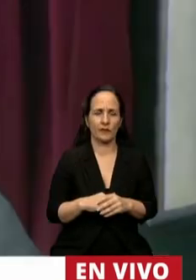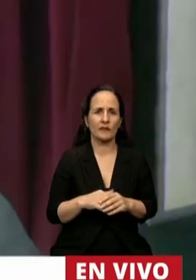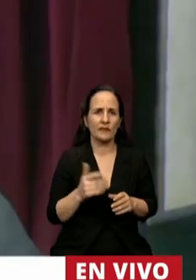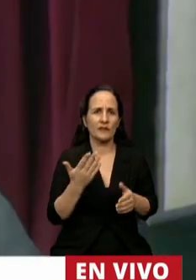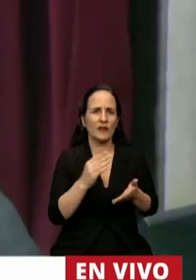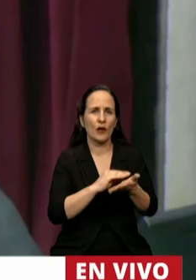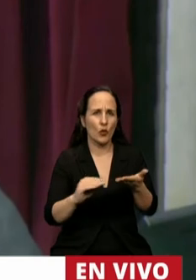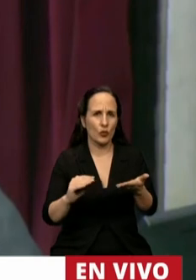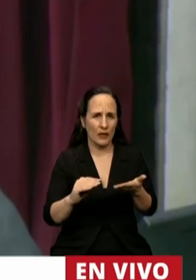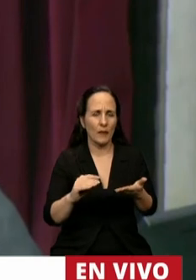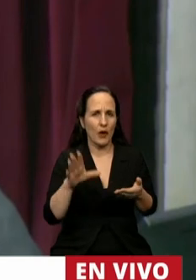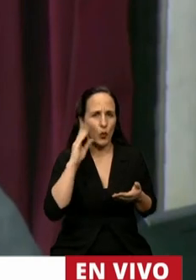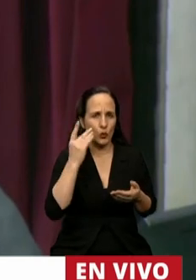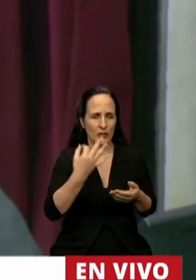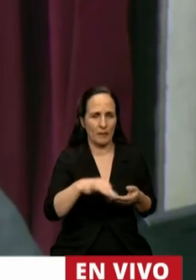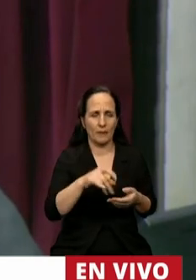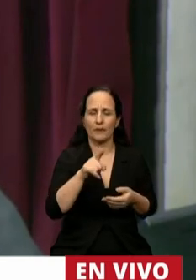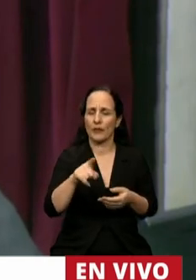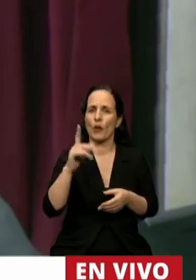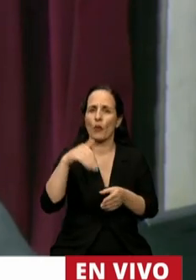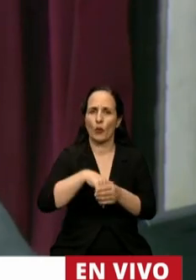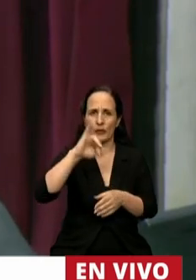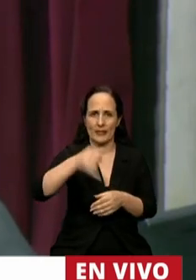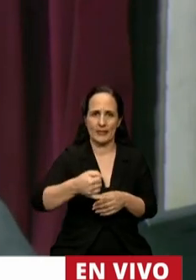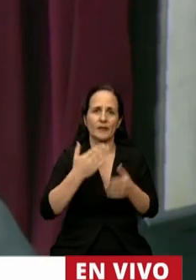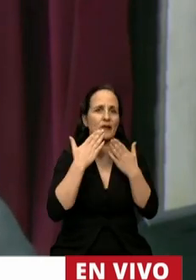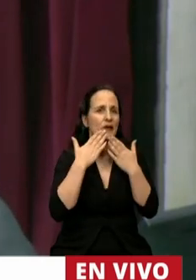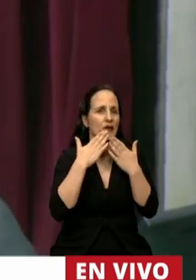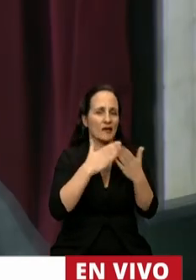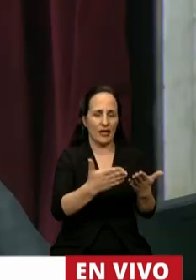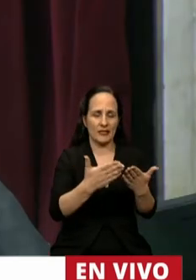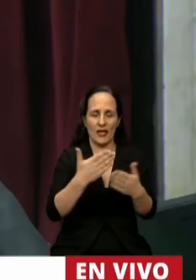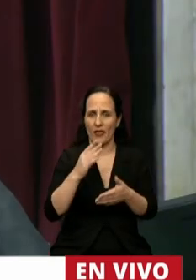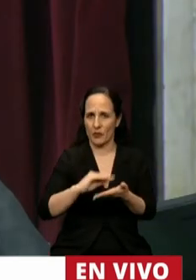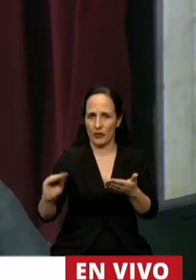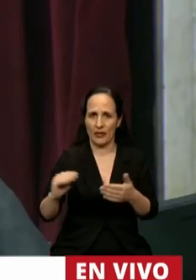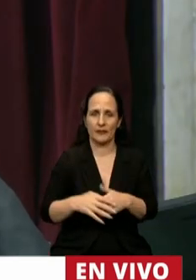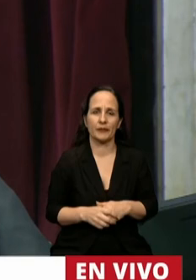Sí, diputada Martínez Villada, la escuché. Positivo. Gracias, diputada.